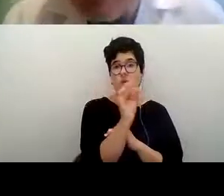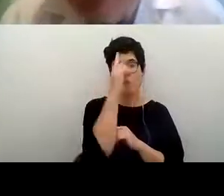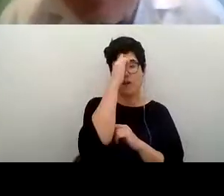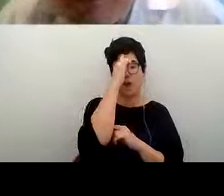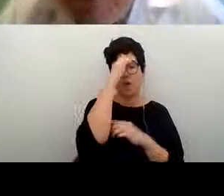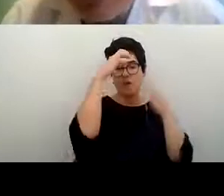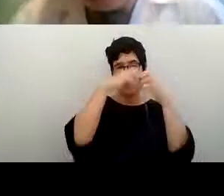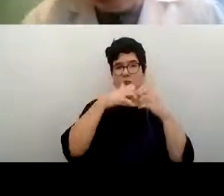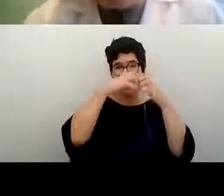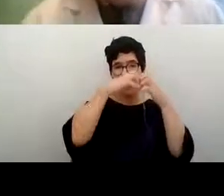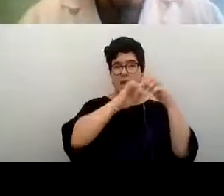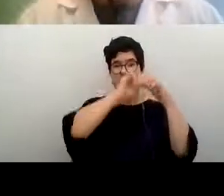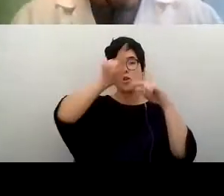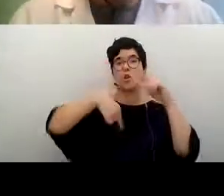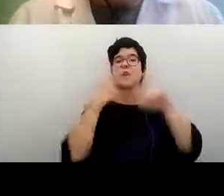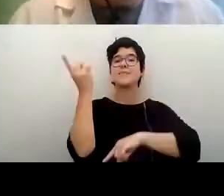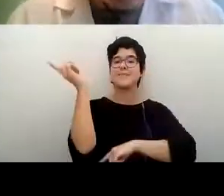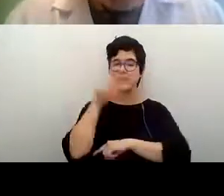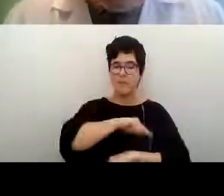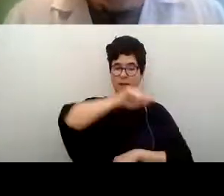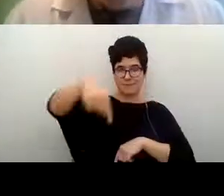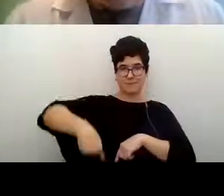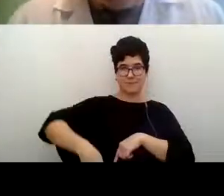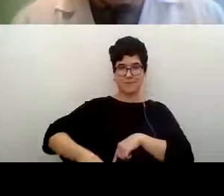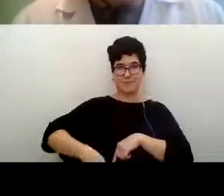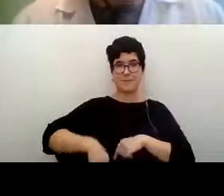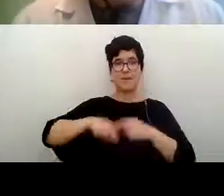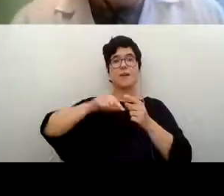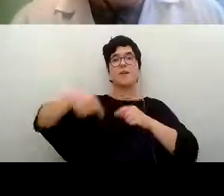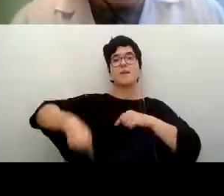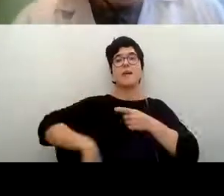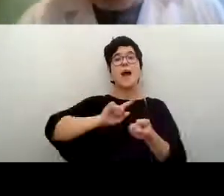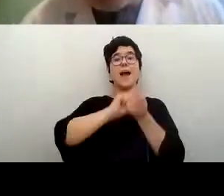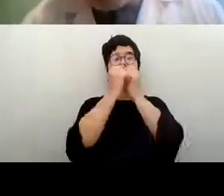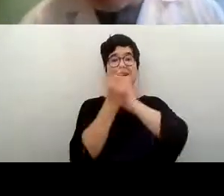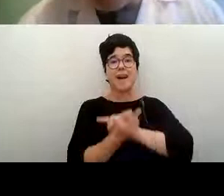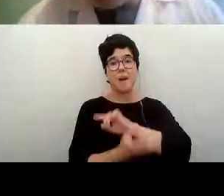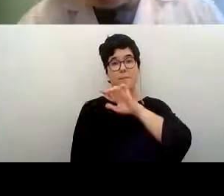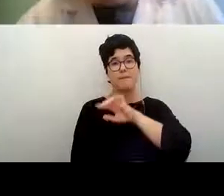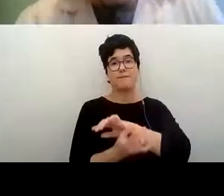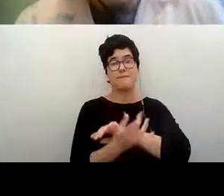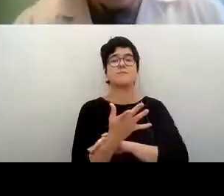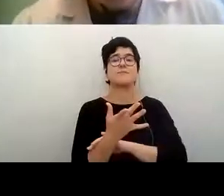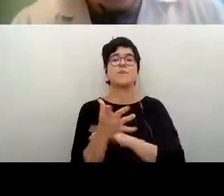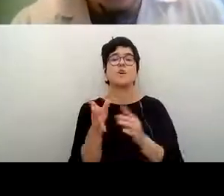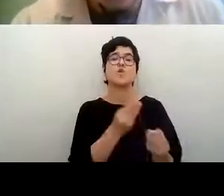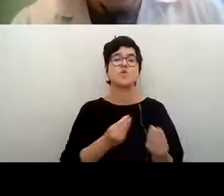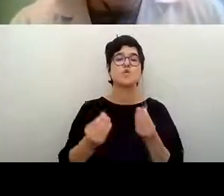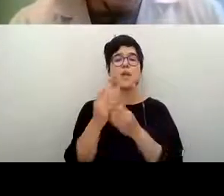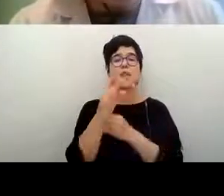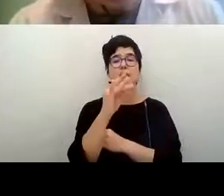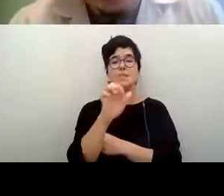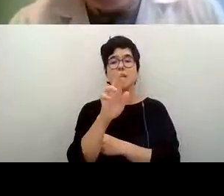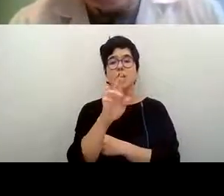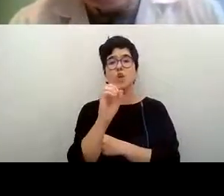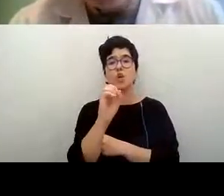a nivel intestinal, la microbiota, a serotonina. La serotonina, conocida, entre comillas, como la hormona de la felicidad, sería